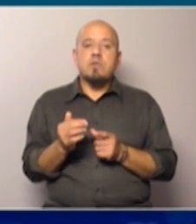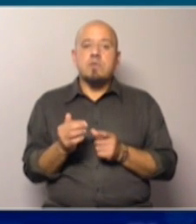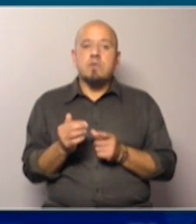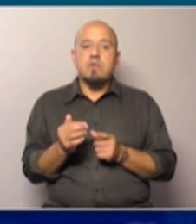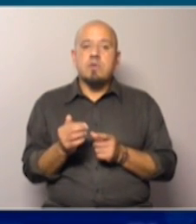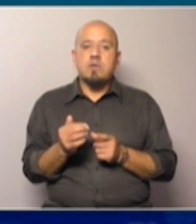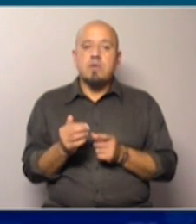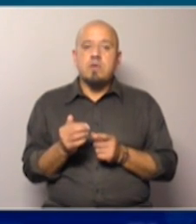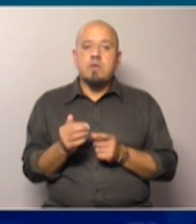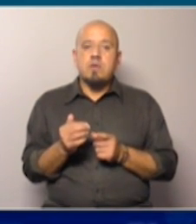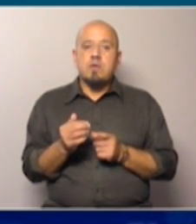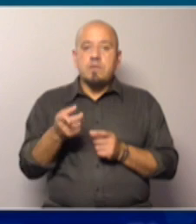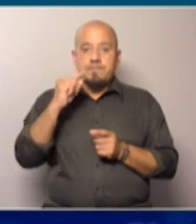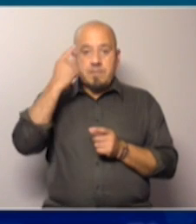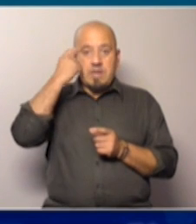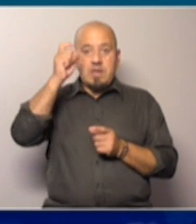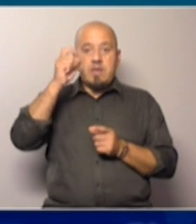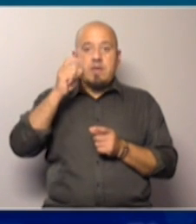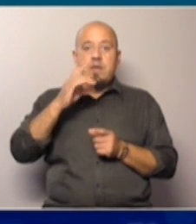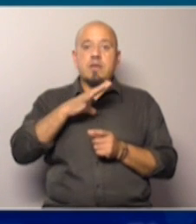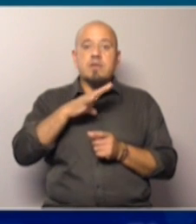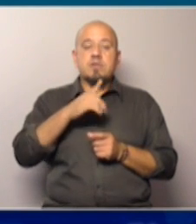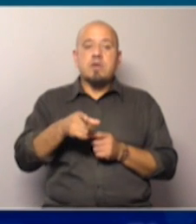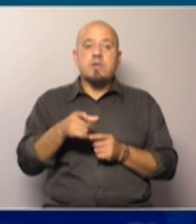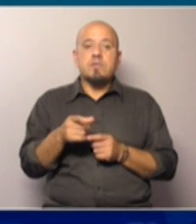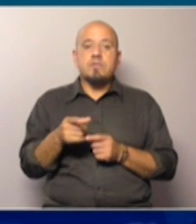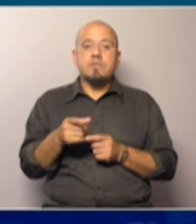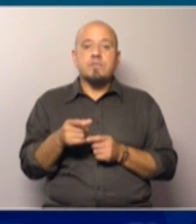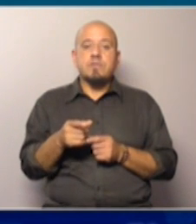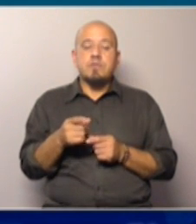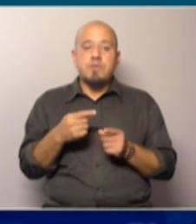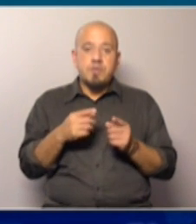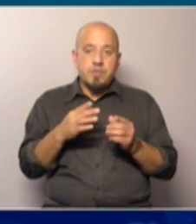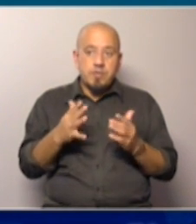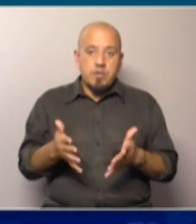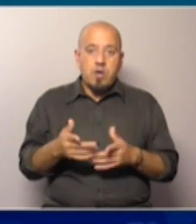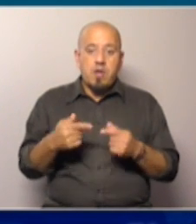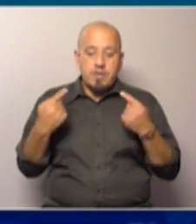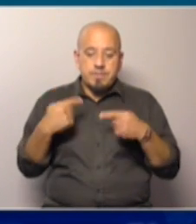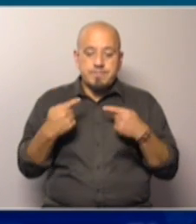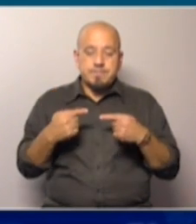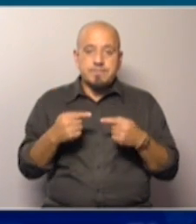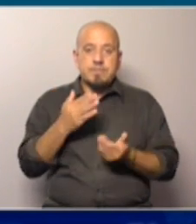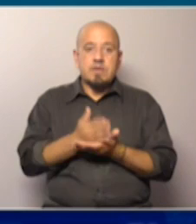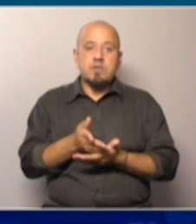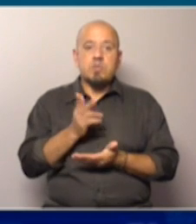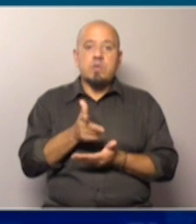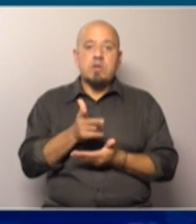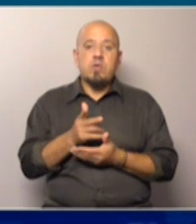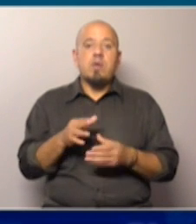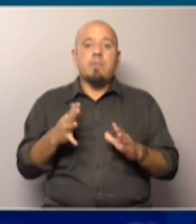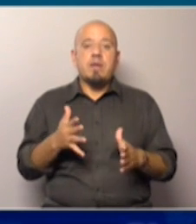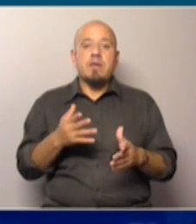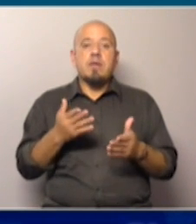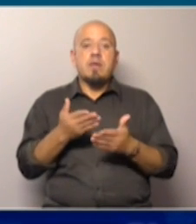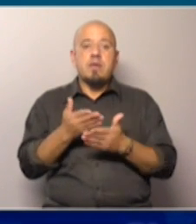lugar, la idea es que si hay un consentimiento informado cuando existe y cuando se debate en derechos humanos, es para que sea